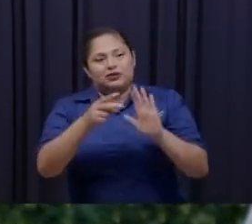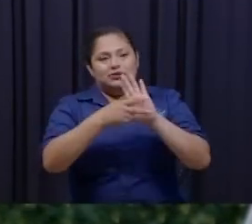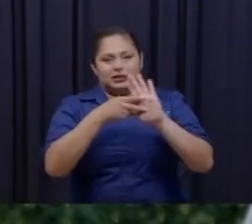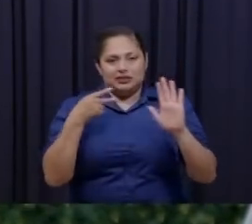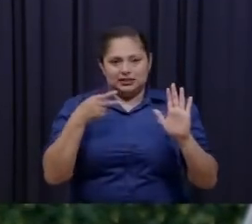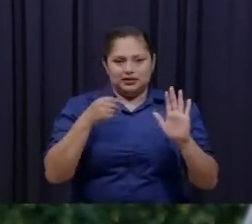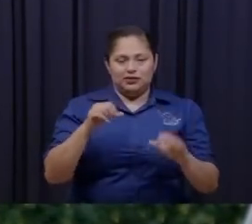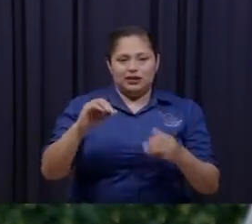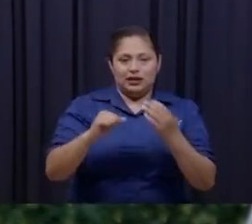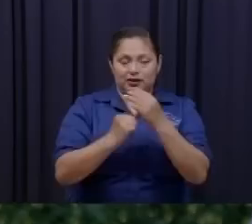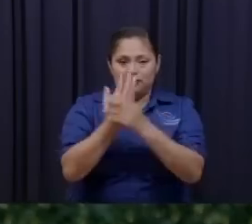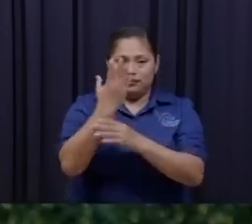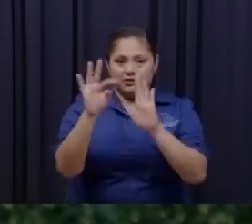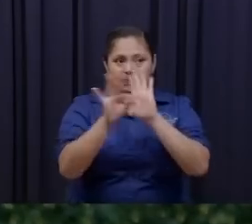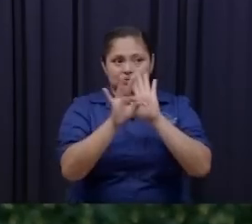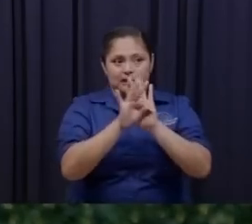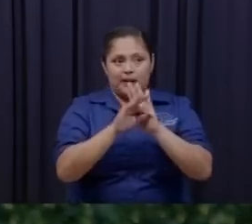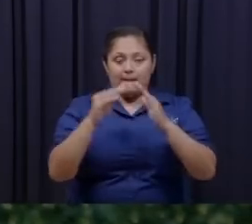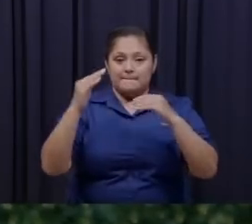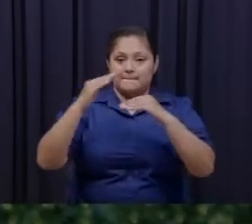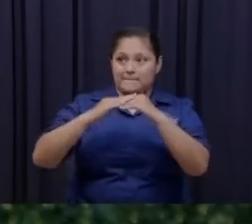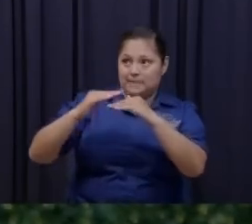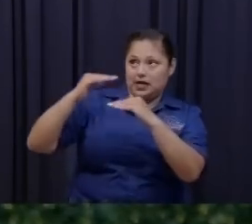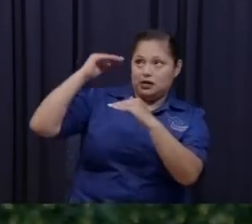el Nuevo Testamento. El mayor